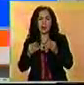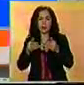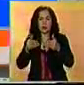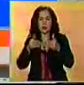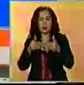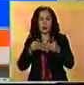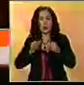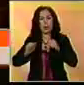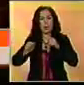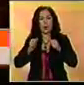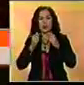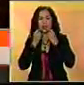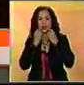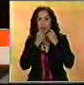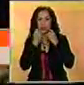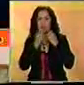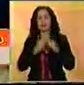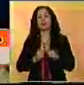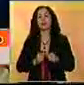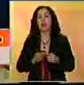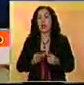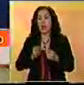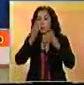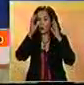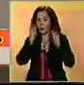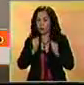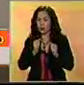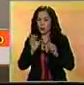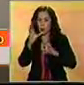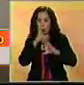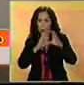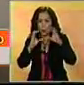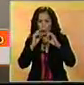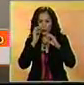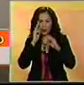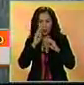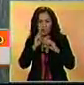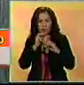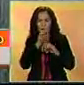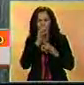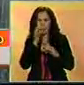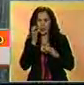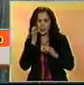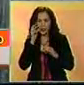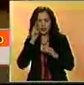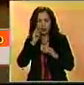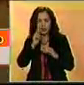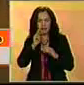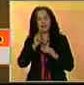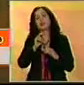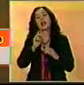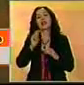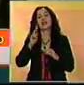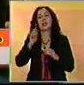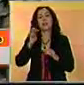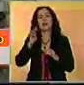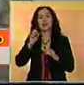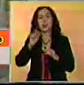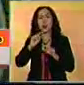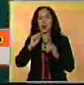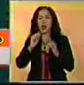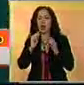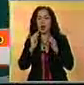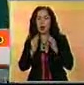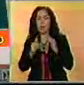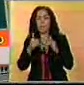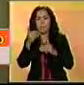alineadores y se van moviendo los dientes. El especialista hace en la computadora un mapa virtual de la dentadura, y según esa visión tridimensional se van haciendo los cambios